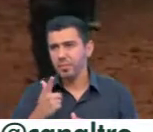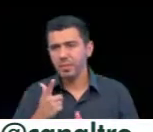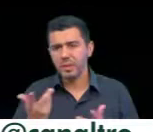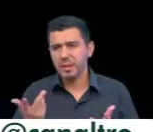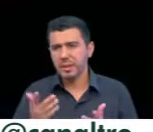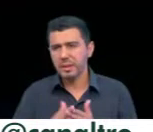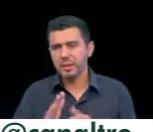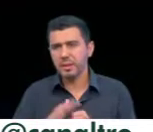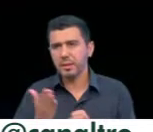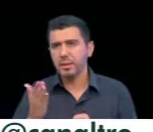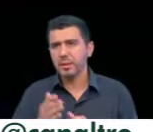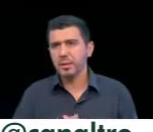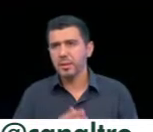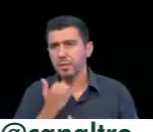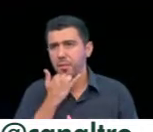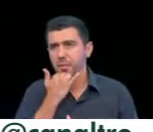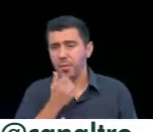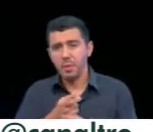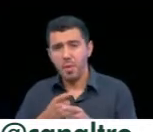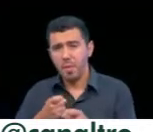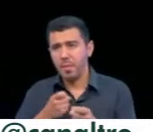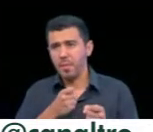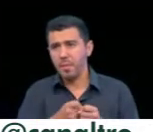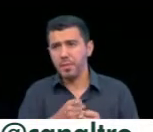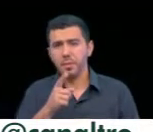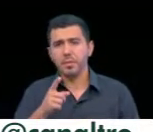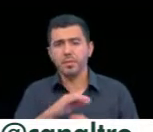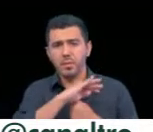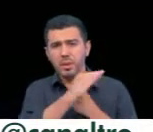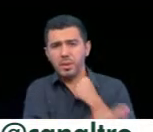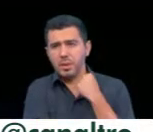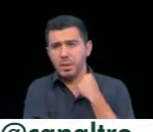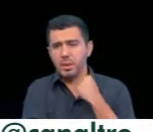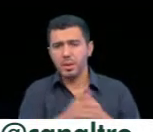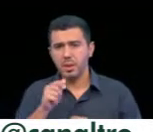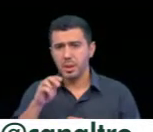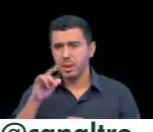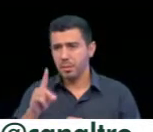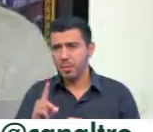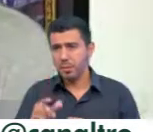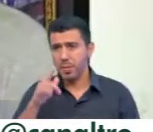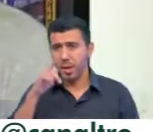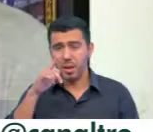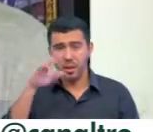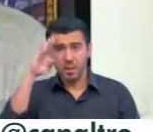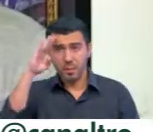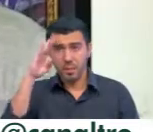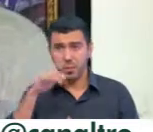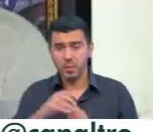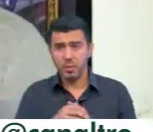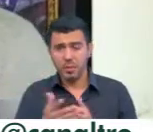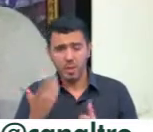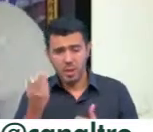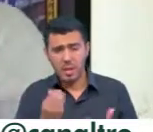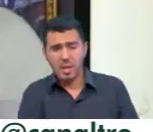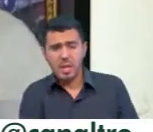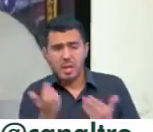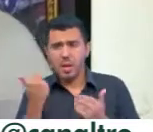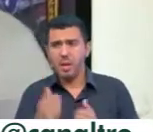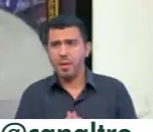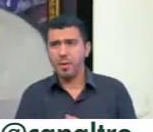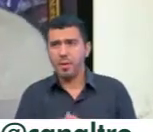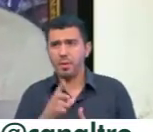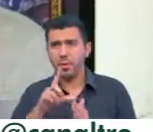se presentaron enfrentamientos entre el esmad y los pobladores de la zona ellos querían levantar el cuerpo y venir uniformar y